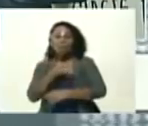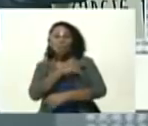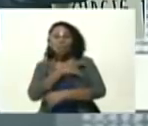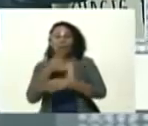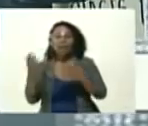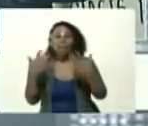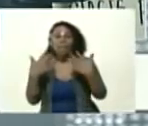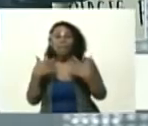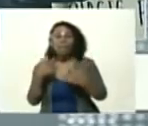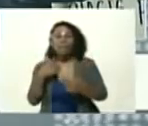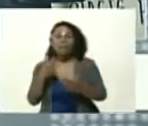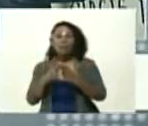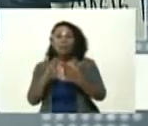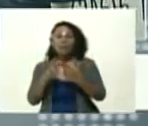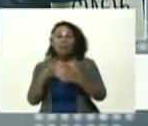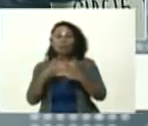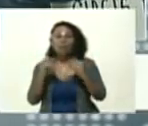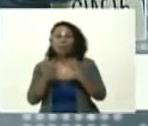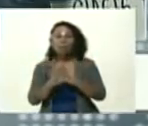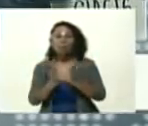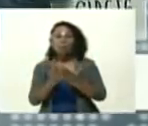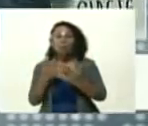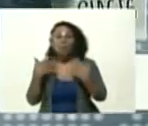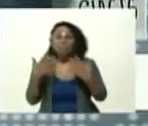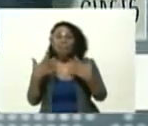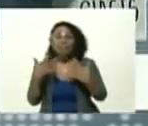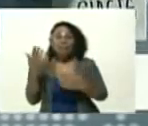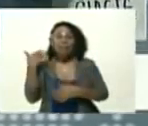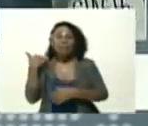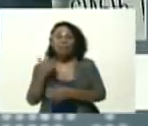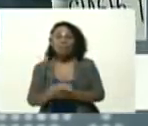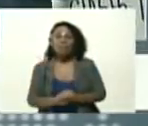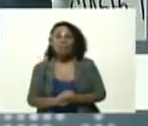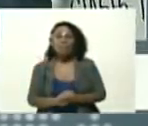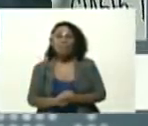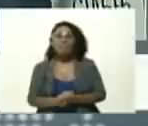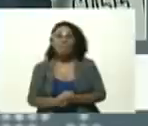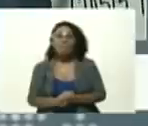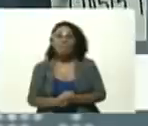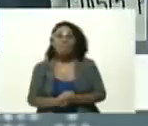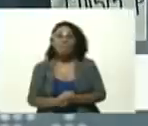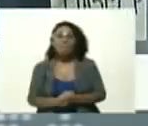emergencia, me conocía a todo el mundo en la emergencia. ¿Ah?